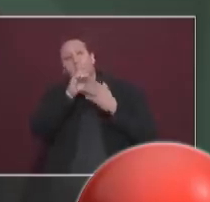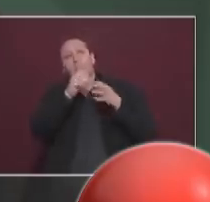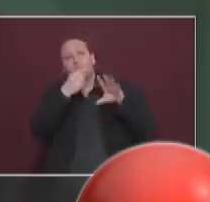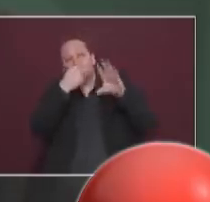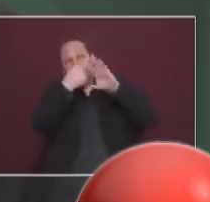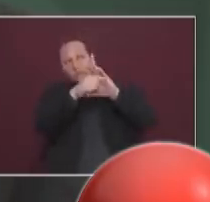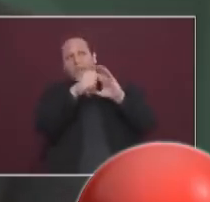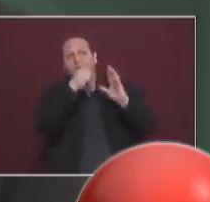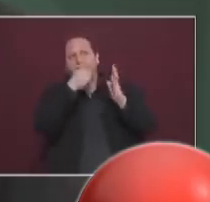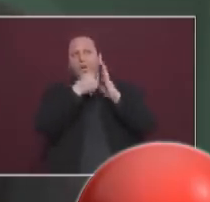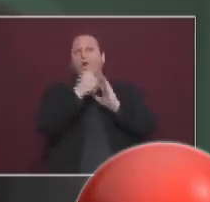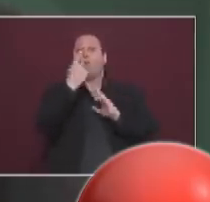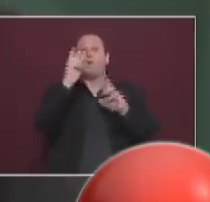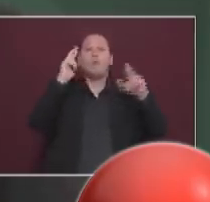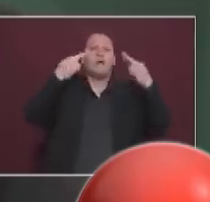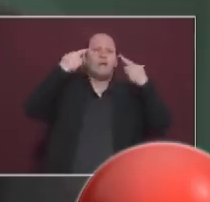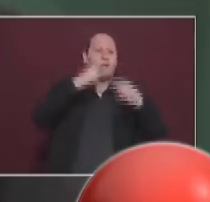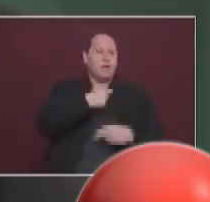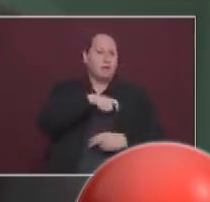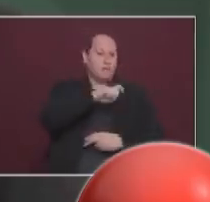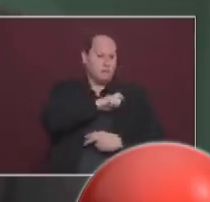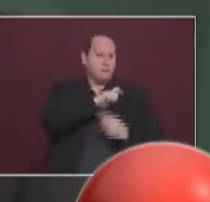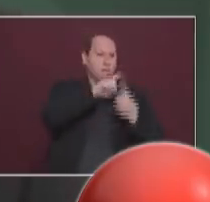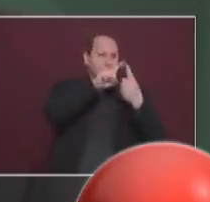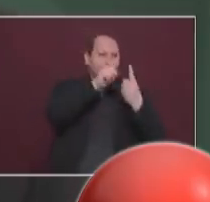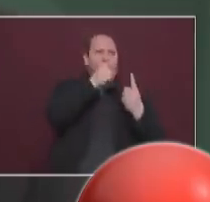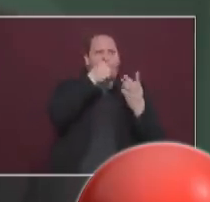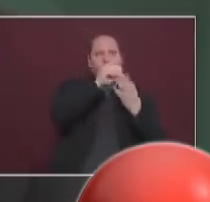de España, otra al Papa Francisco,